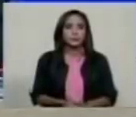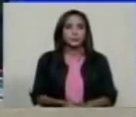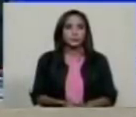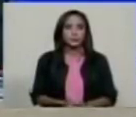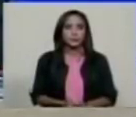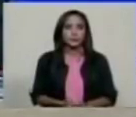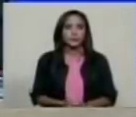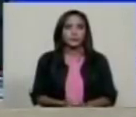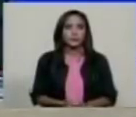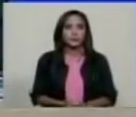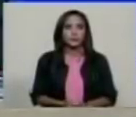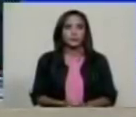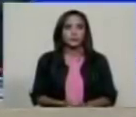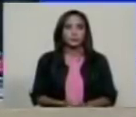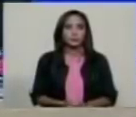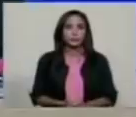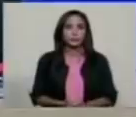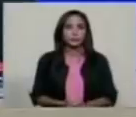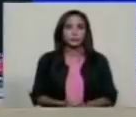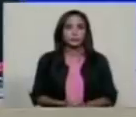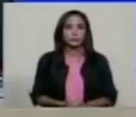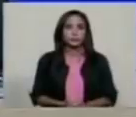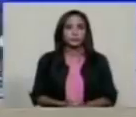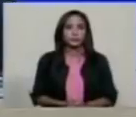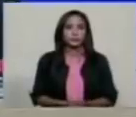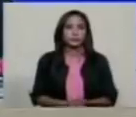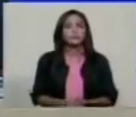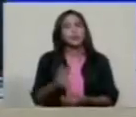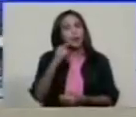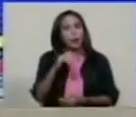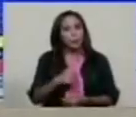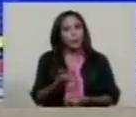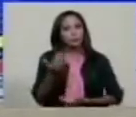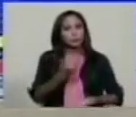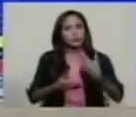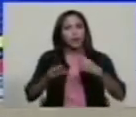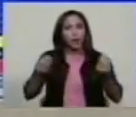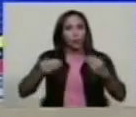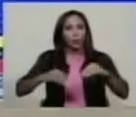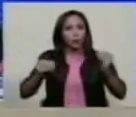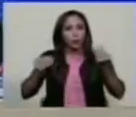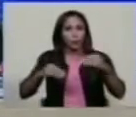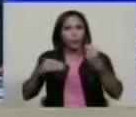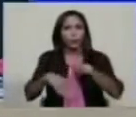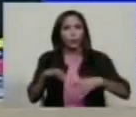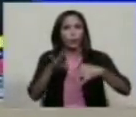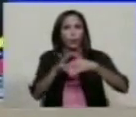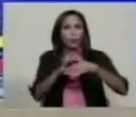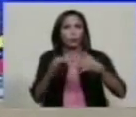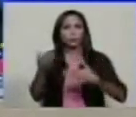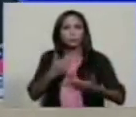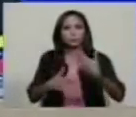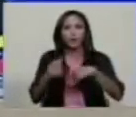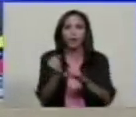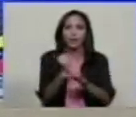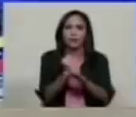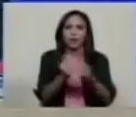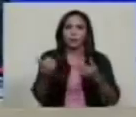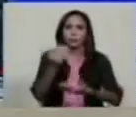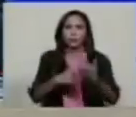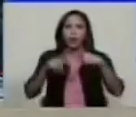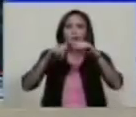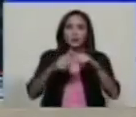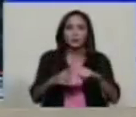en base a asociaciones, alianzas, a acuerdos, en base a acciones con